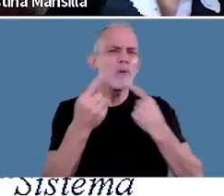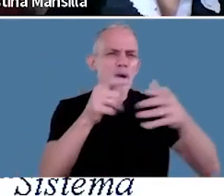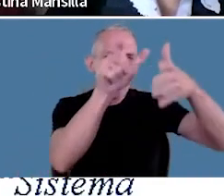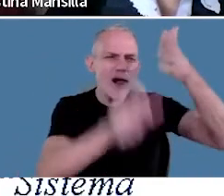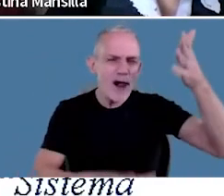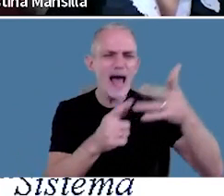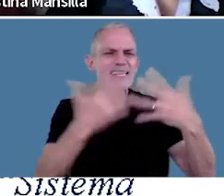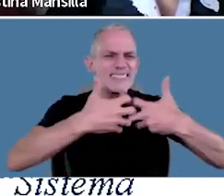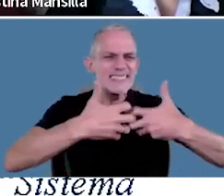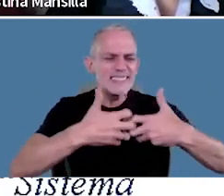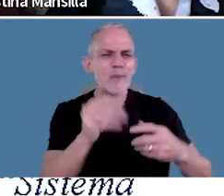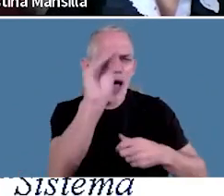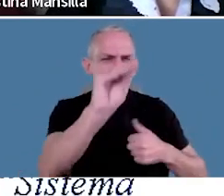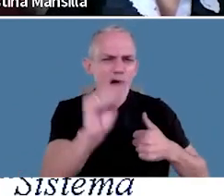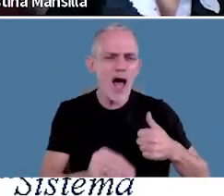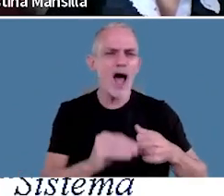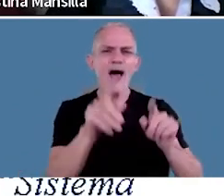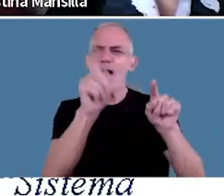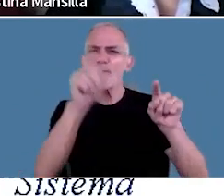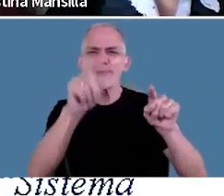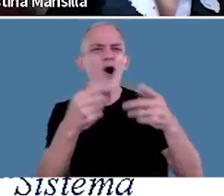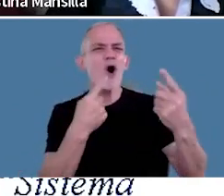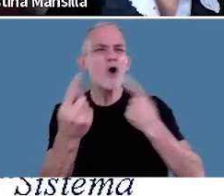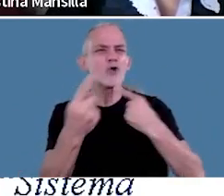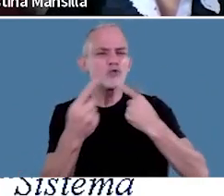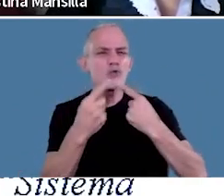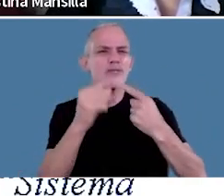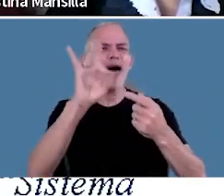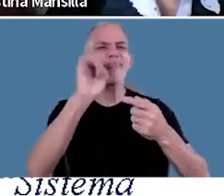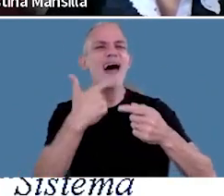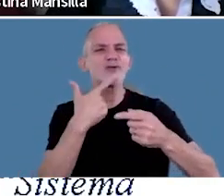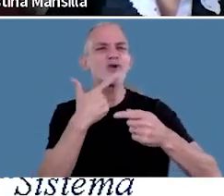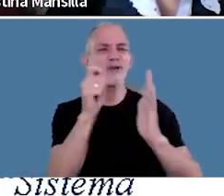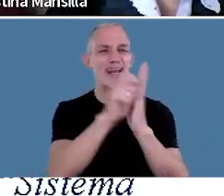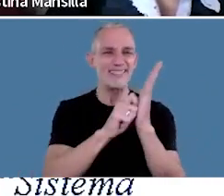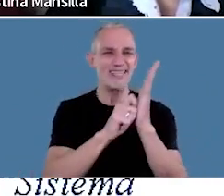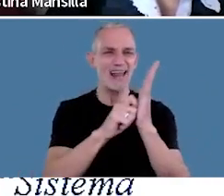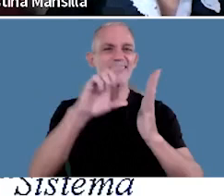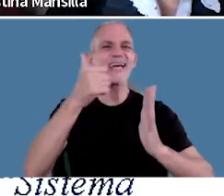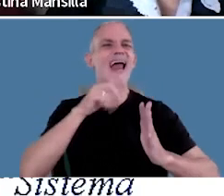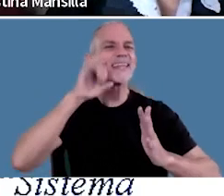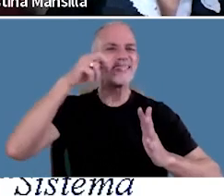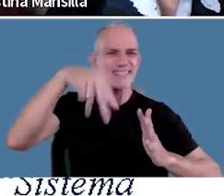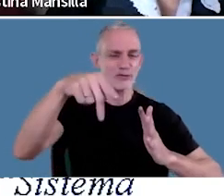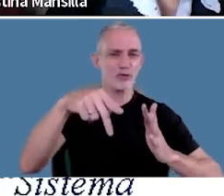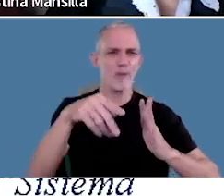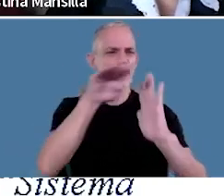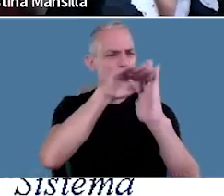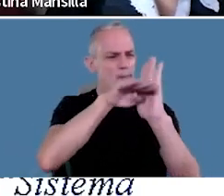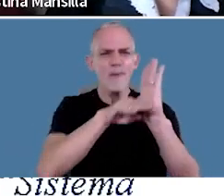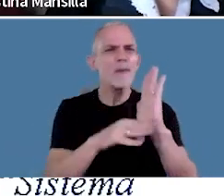sistema registral en la opción Consulta, Datos Registrales, Caracterizaciones. Los parámetros